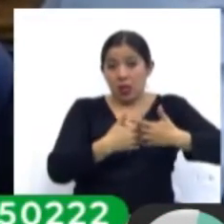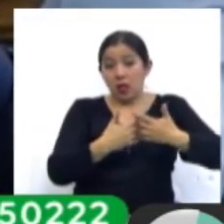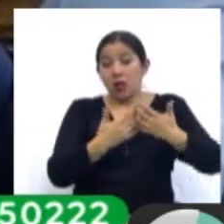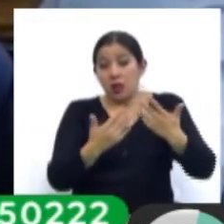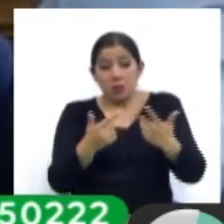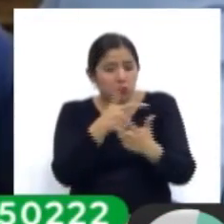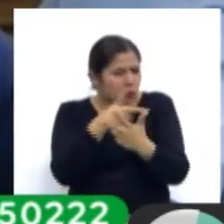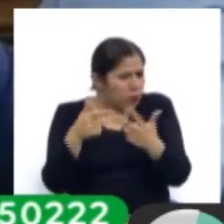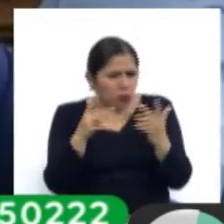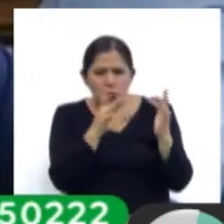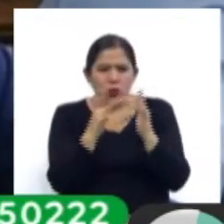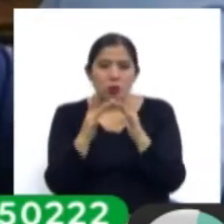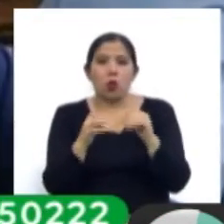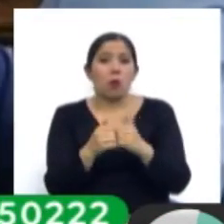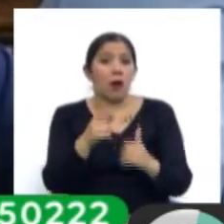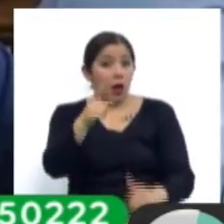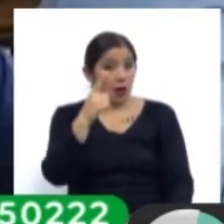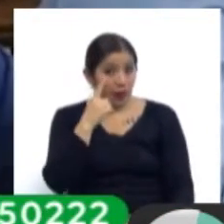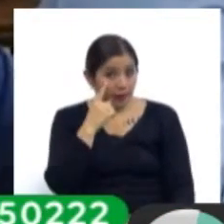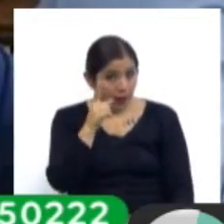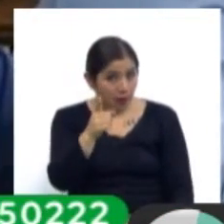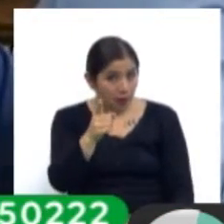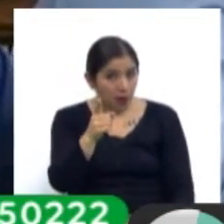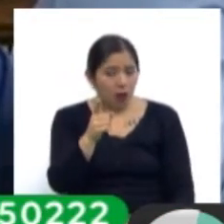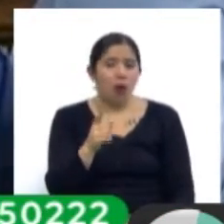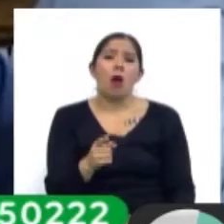es cierto? Y ojo, con esa